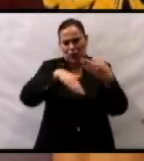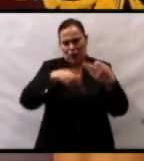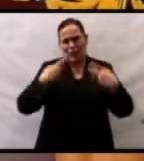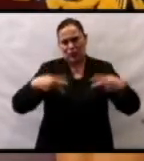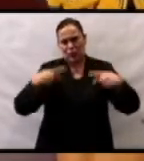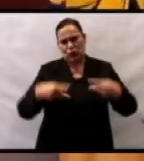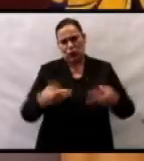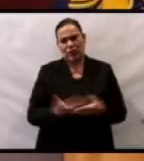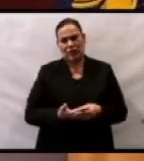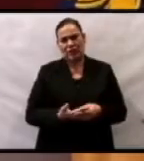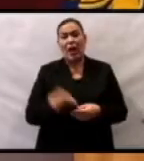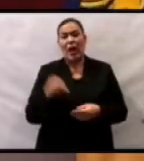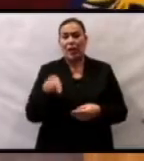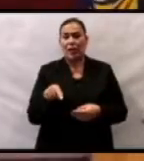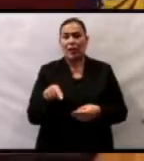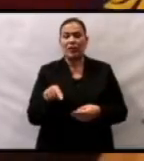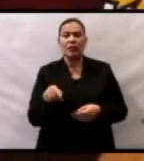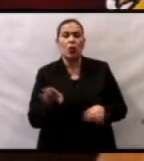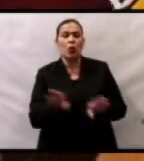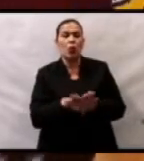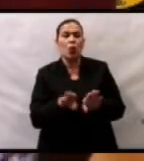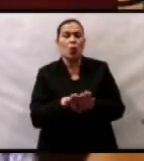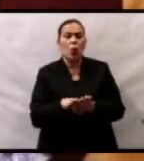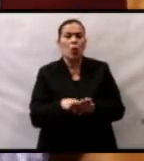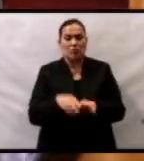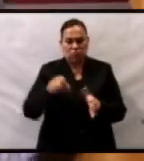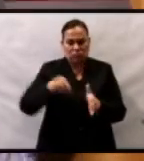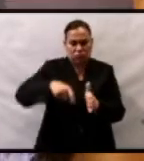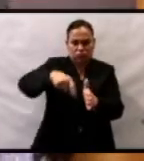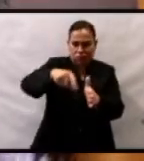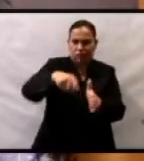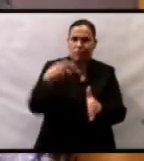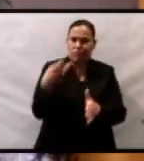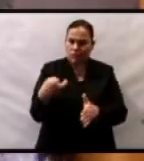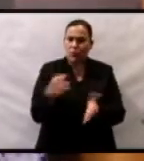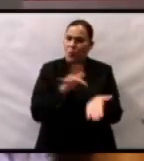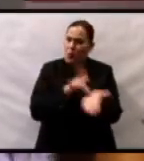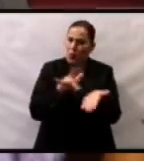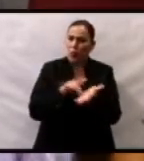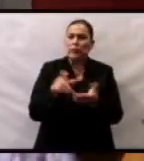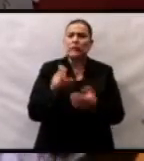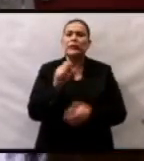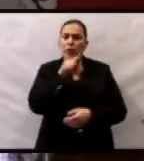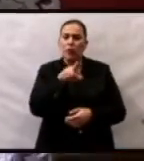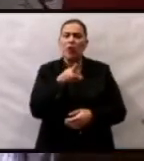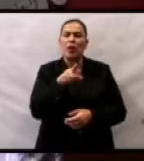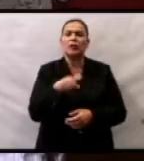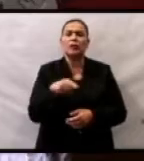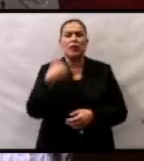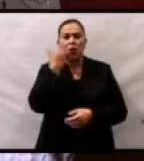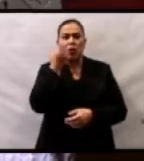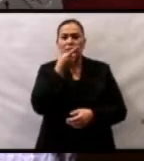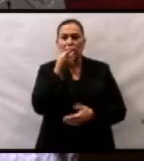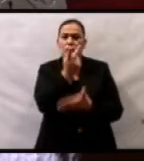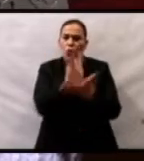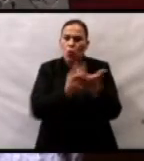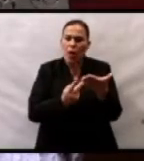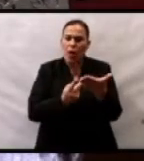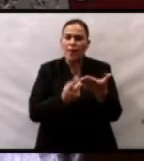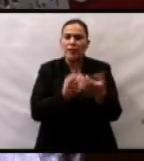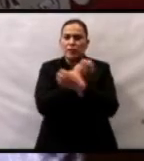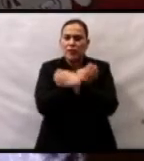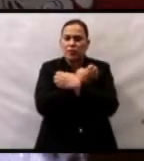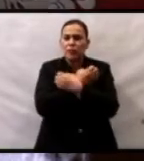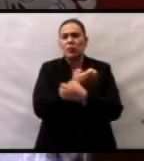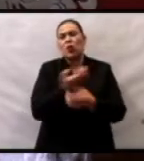personas tanto del sector agrícola. Y también diría que programas educativos como el caso de